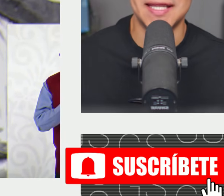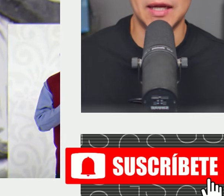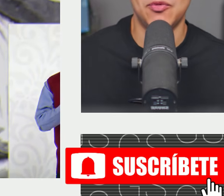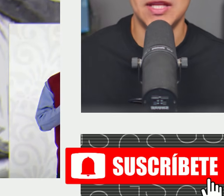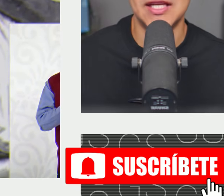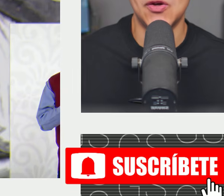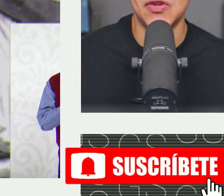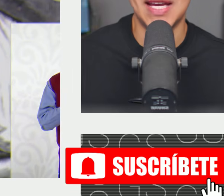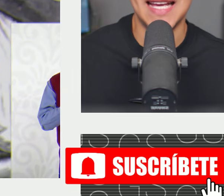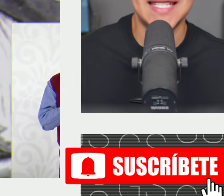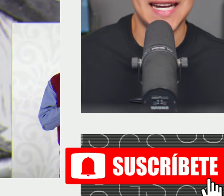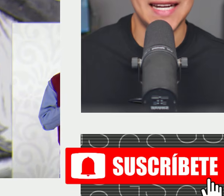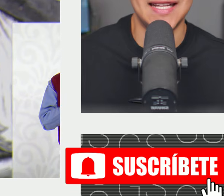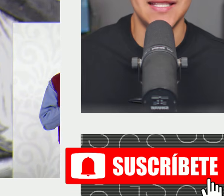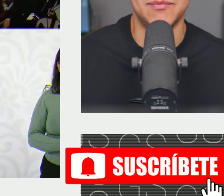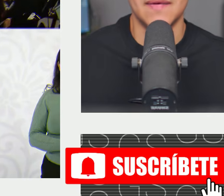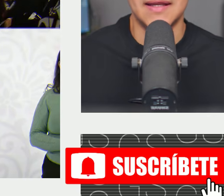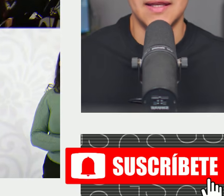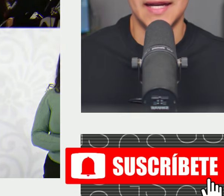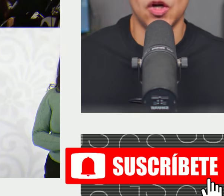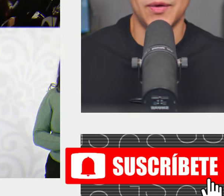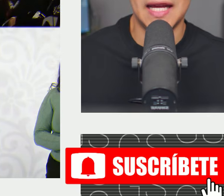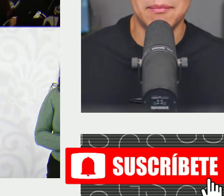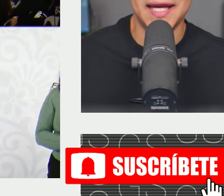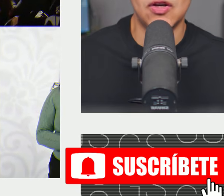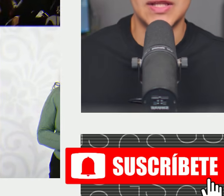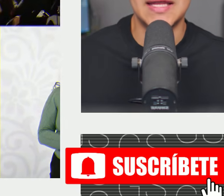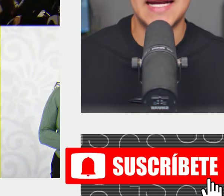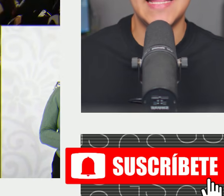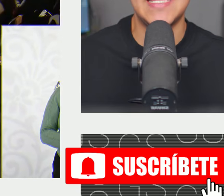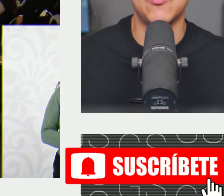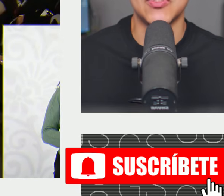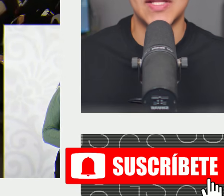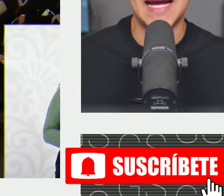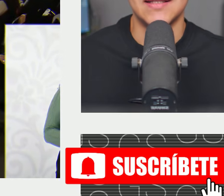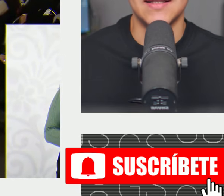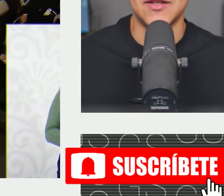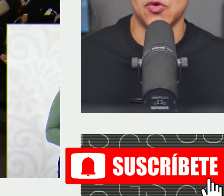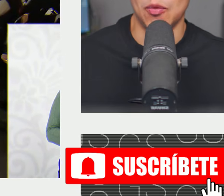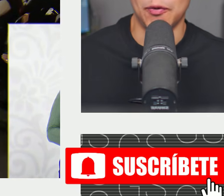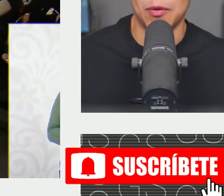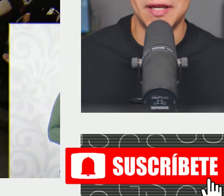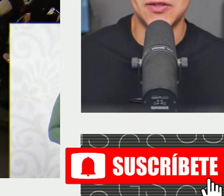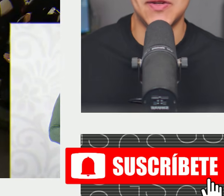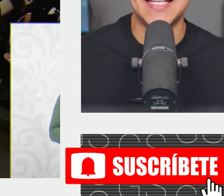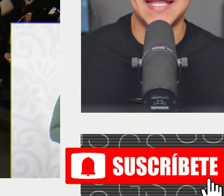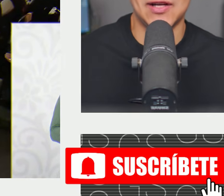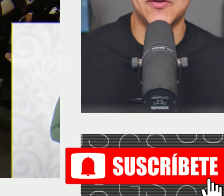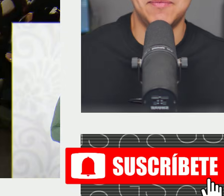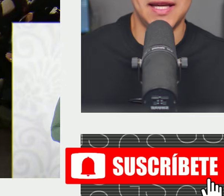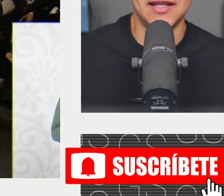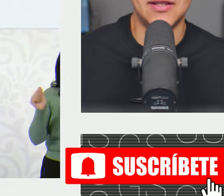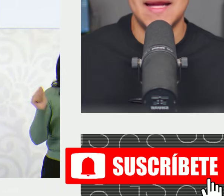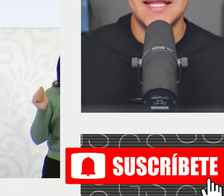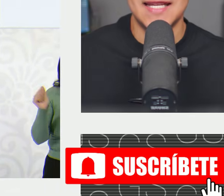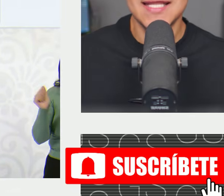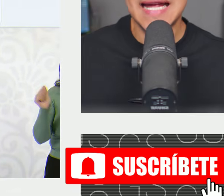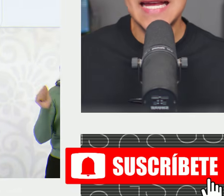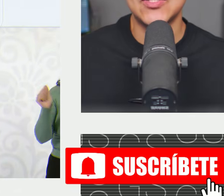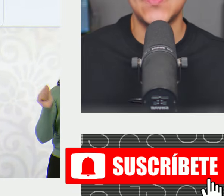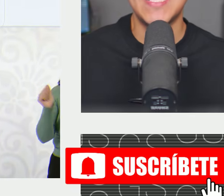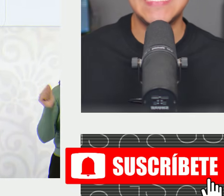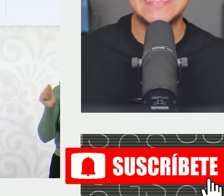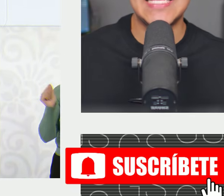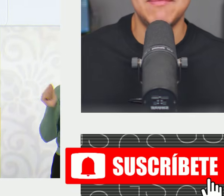el mensaje político ya está clarísimo. Quien quiera gobernar México tendrá que demostrar que su compromiso está con México. ¿Será esta